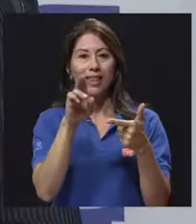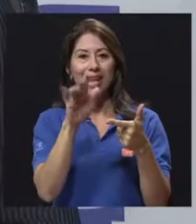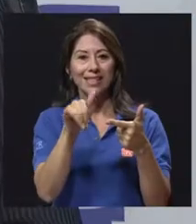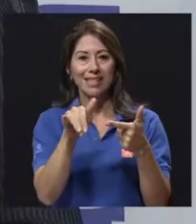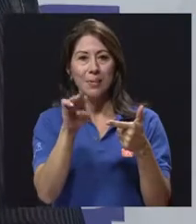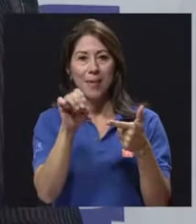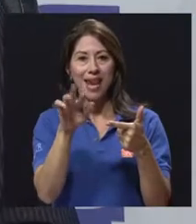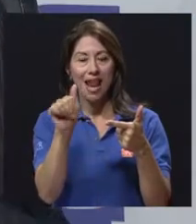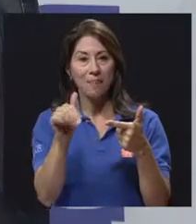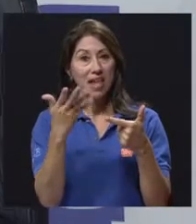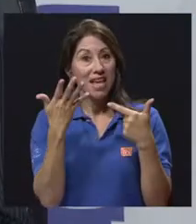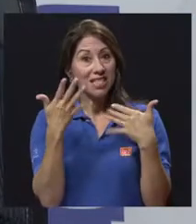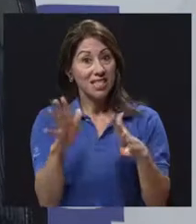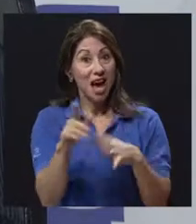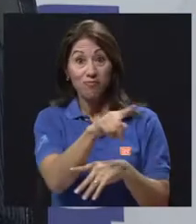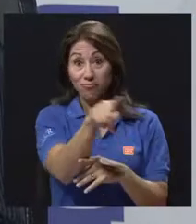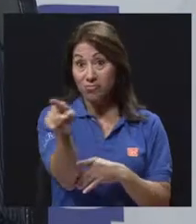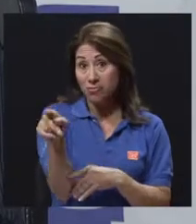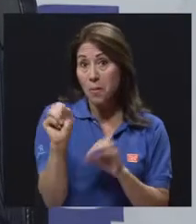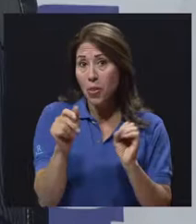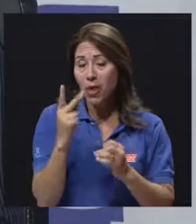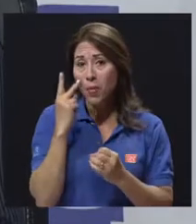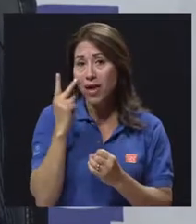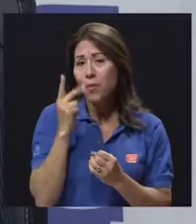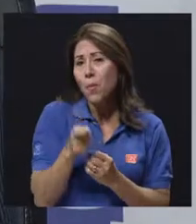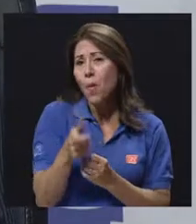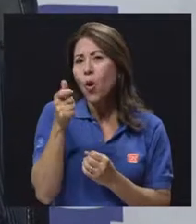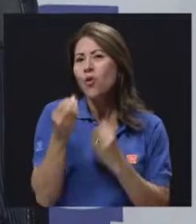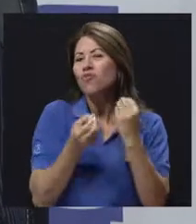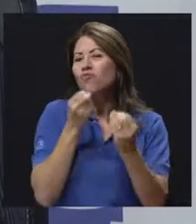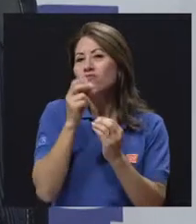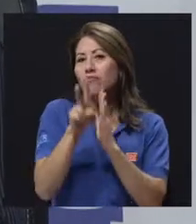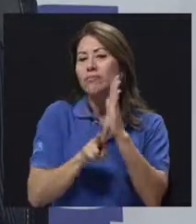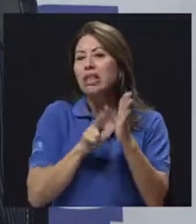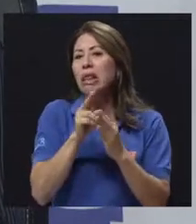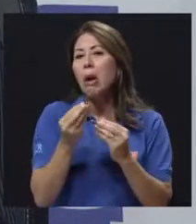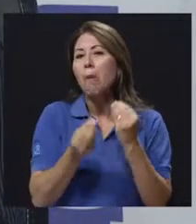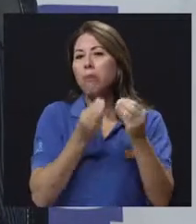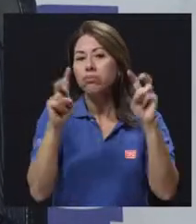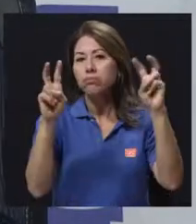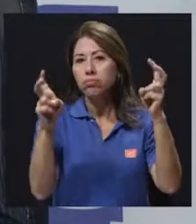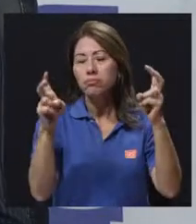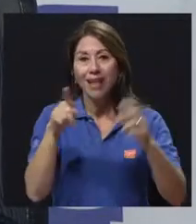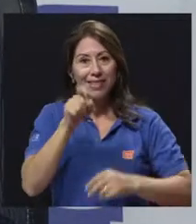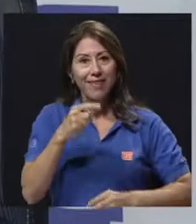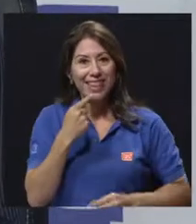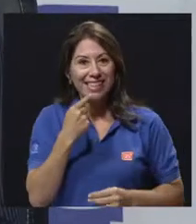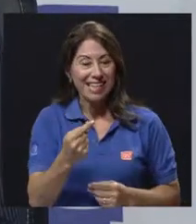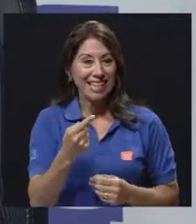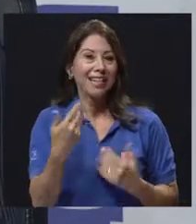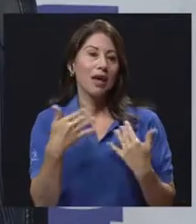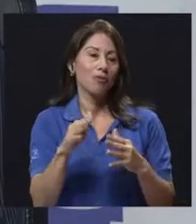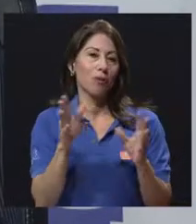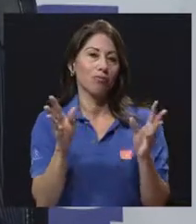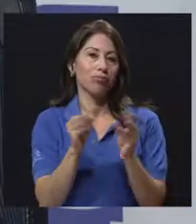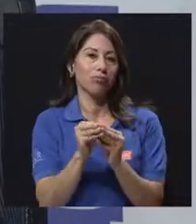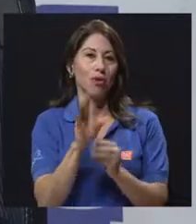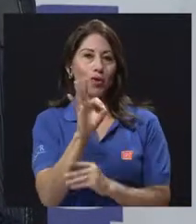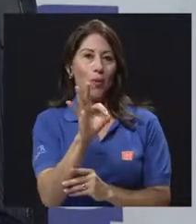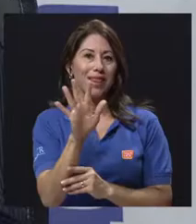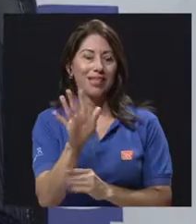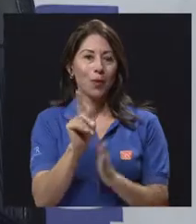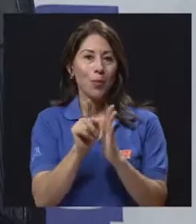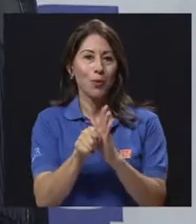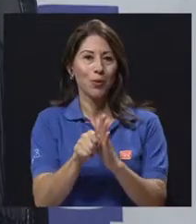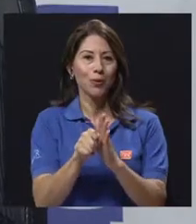Ya ellos, nuestros televidentes, pudieron ver un poco sobre qué trata el documental. Habría que decir que es un documental de 95 minutos, o sea